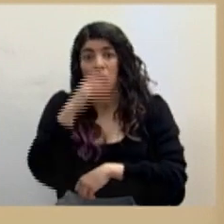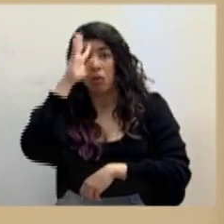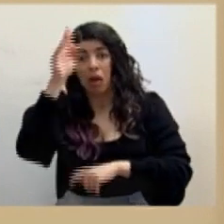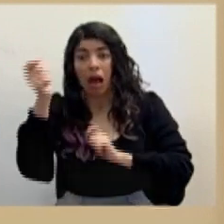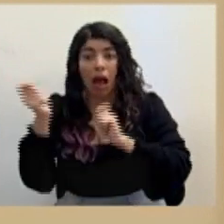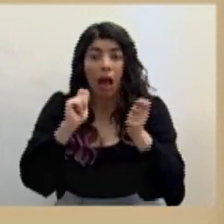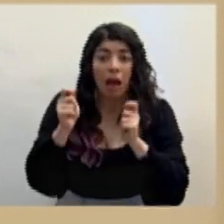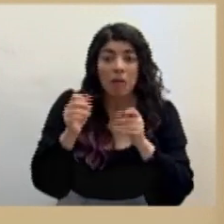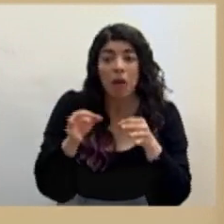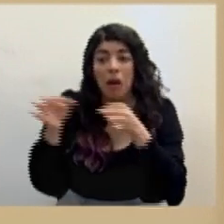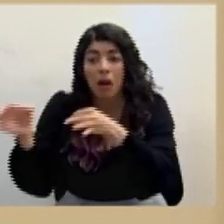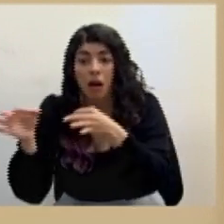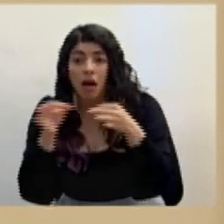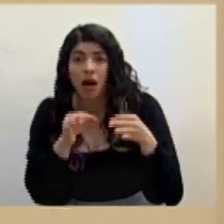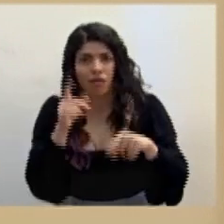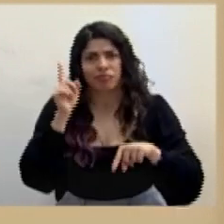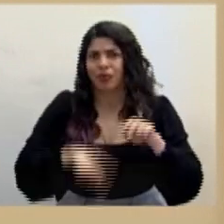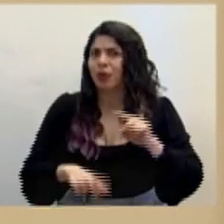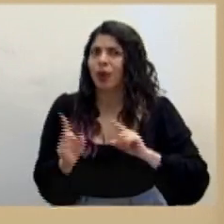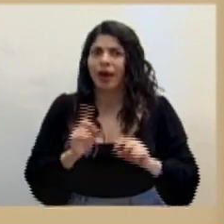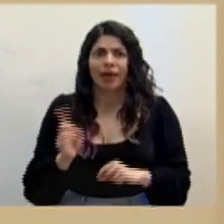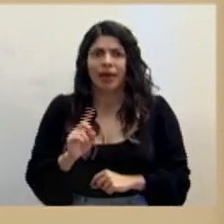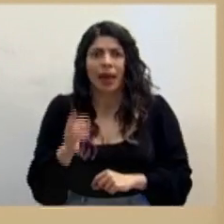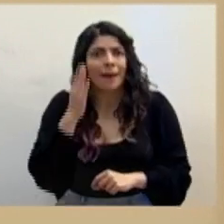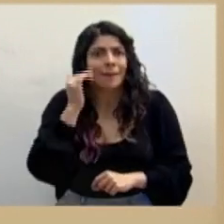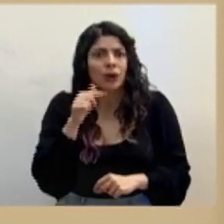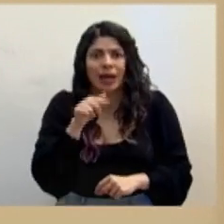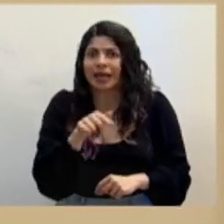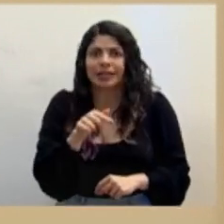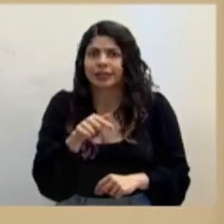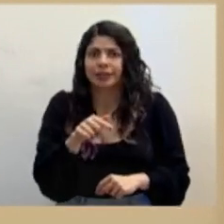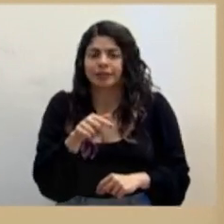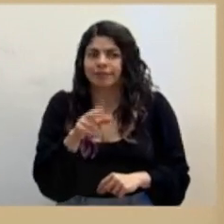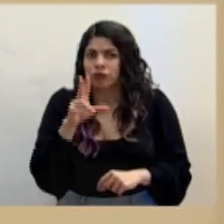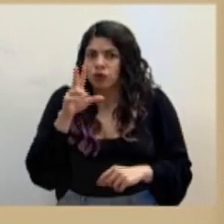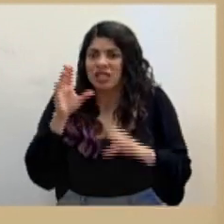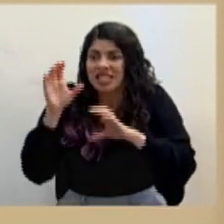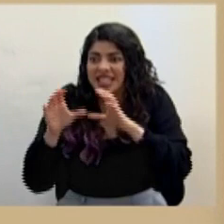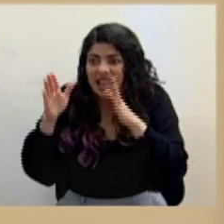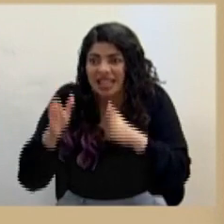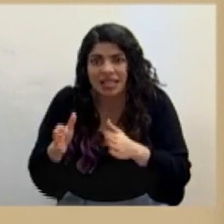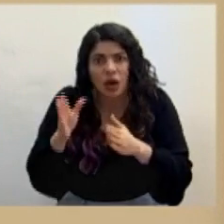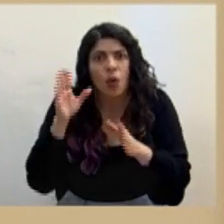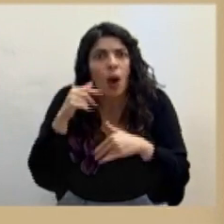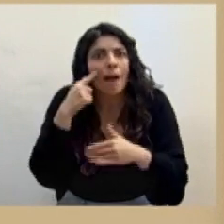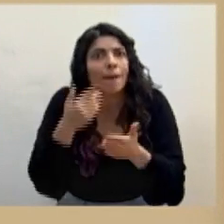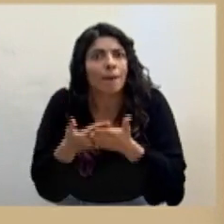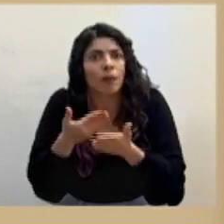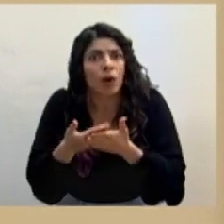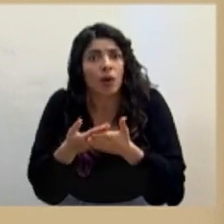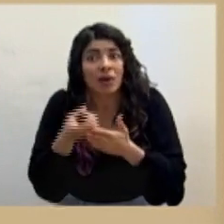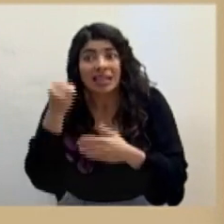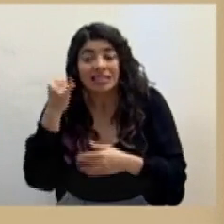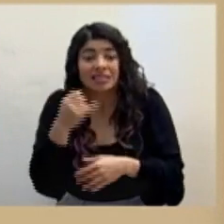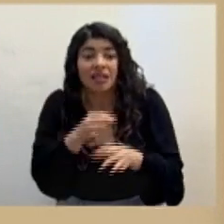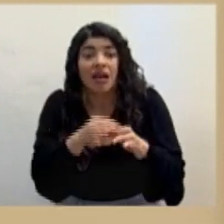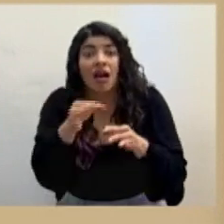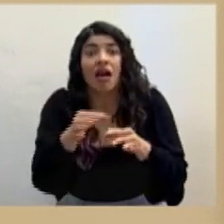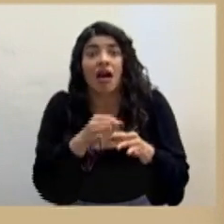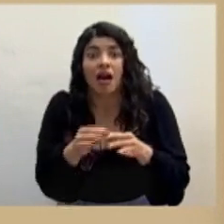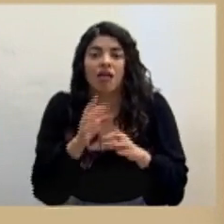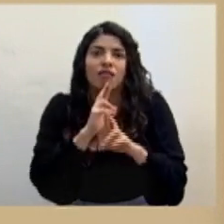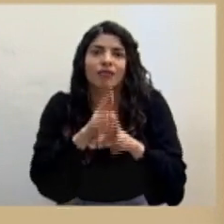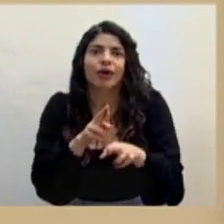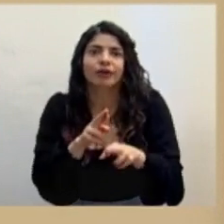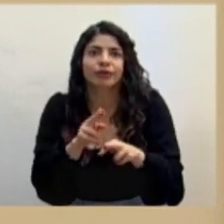cambiando periodicidades de esquema porque eso no está científicamente comprobado de que los resultados vayan a ser los que